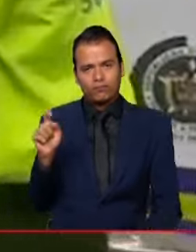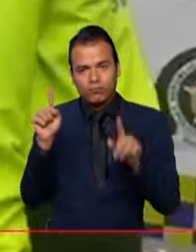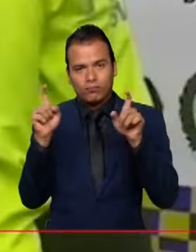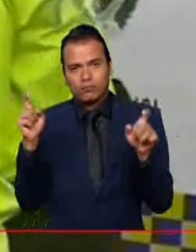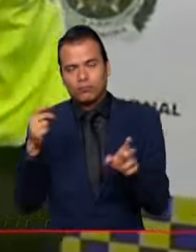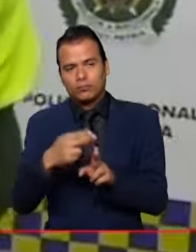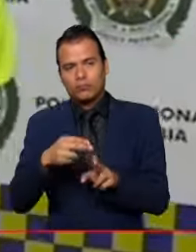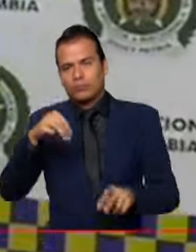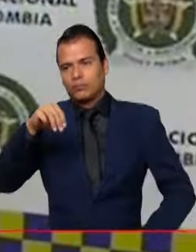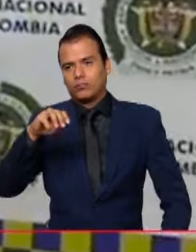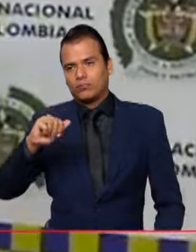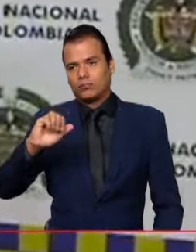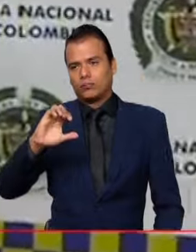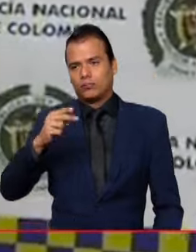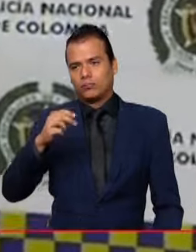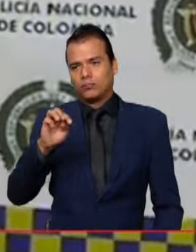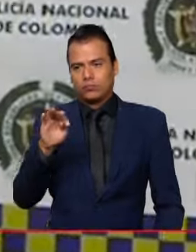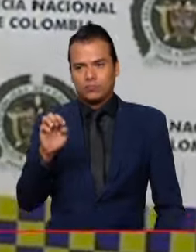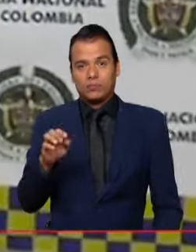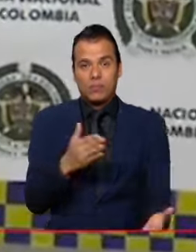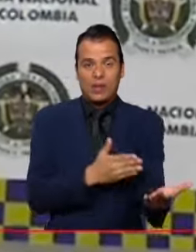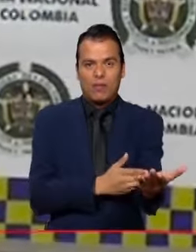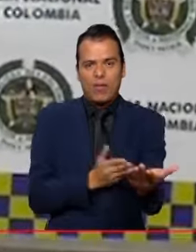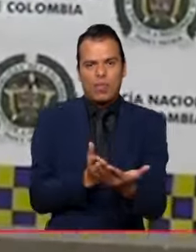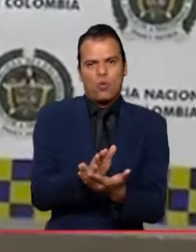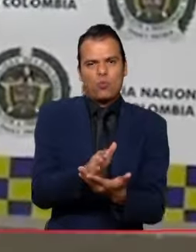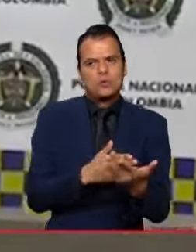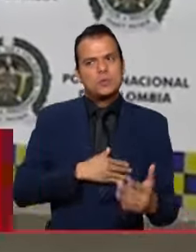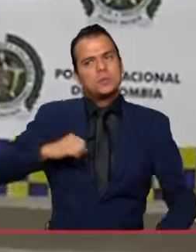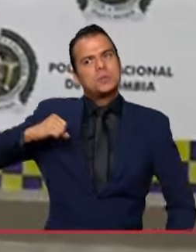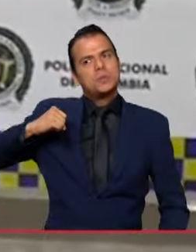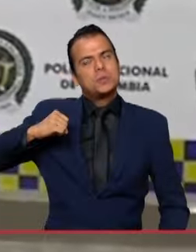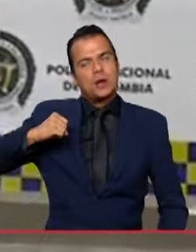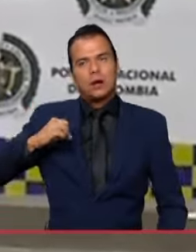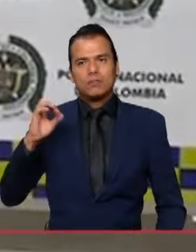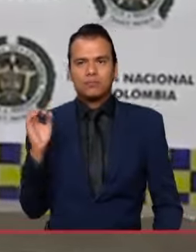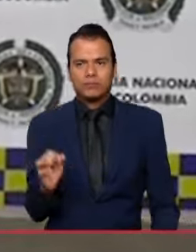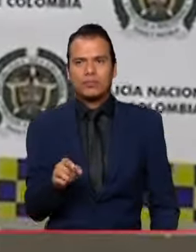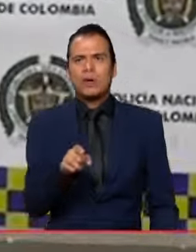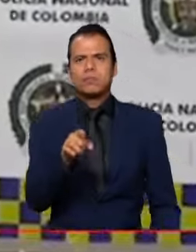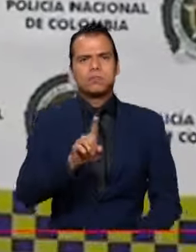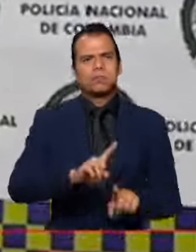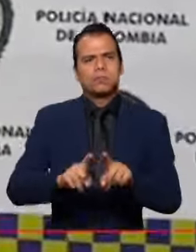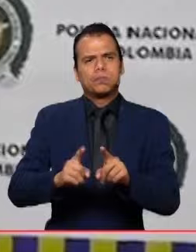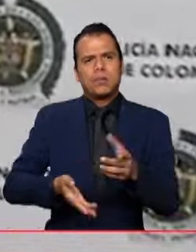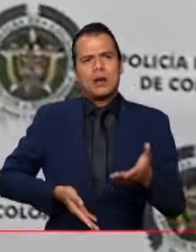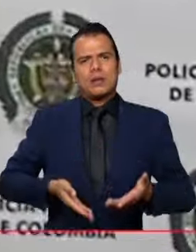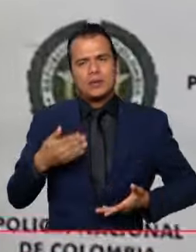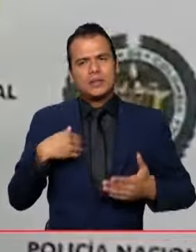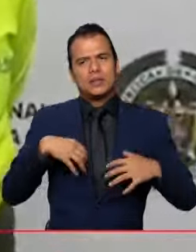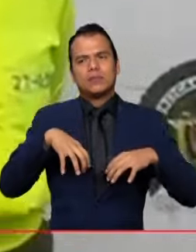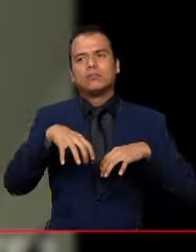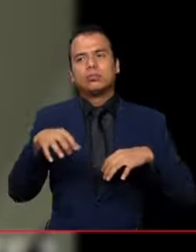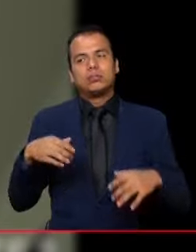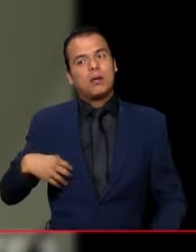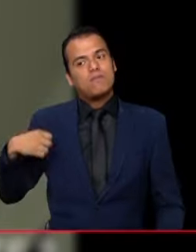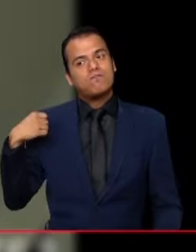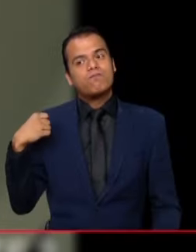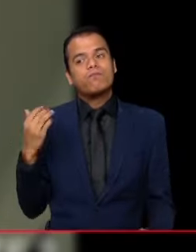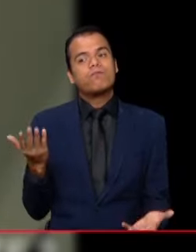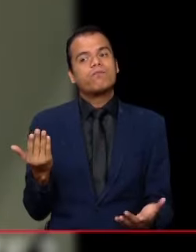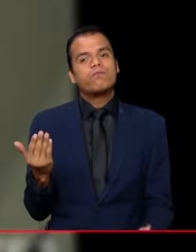armas cortopunzantes tipo machete exactamente, donde amedrentaba a sus víctimas en establecimientos comerciales, se encontraban departiendo y con